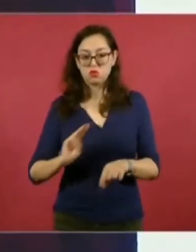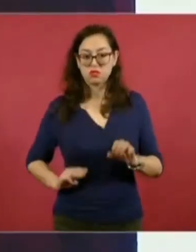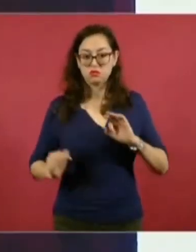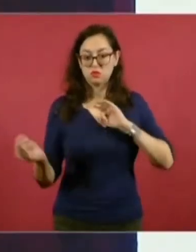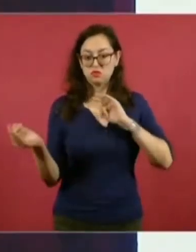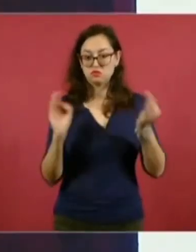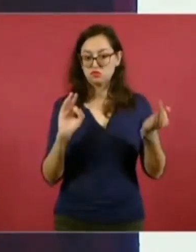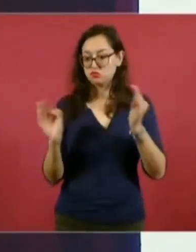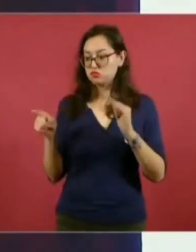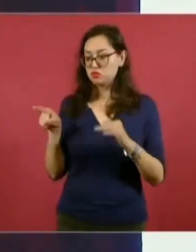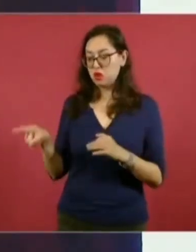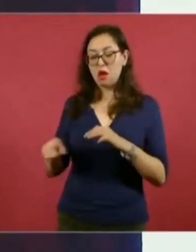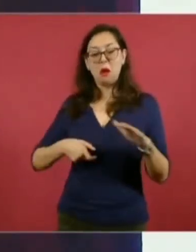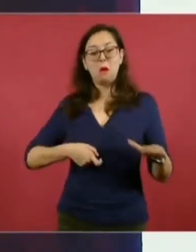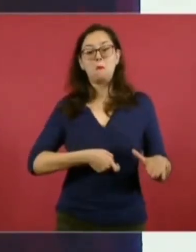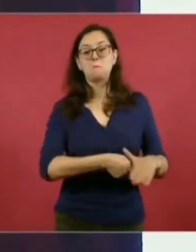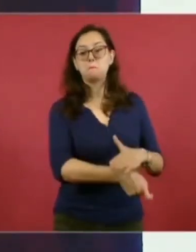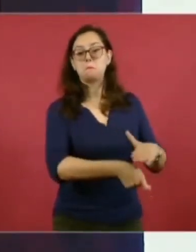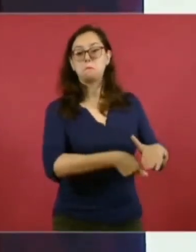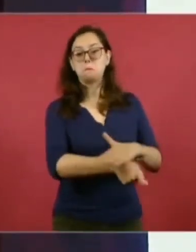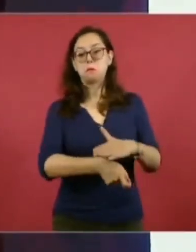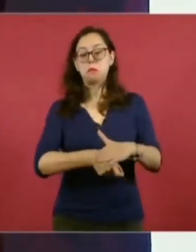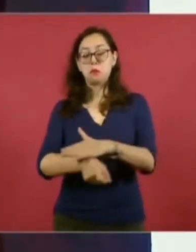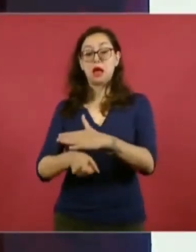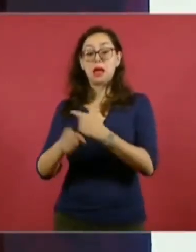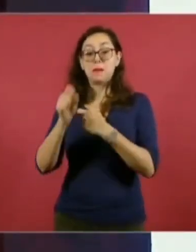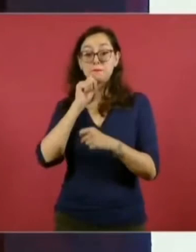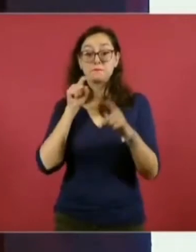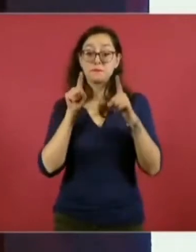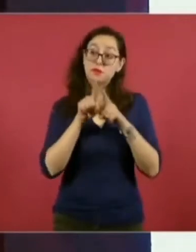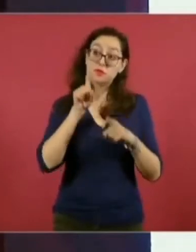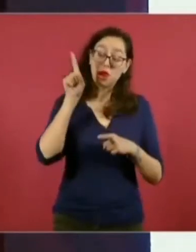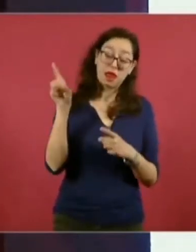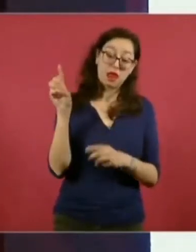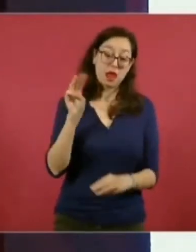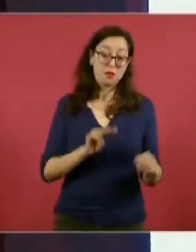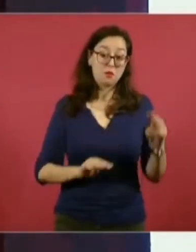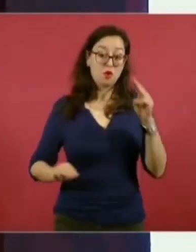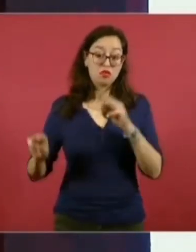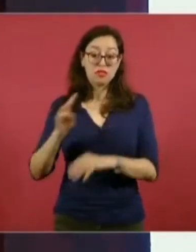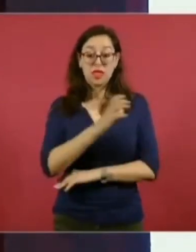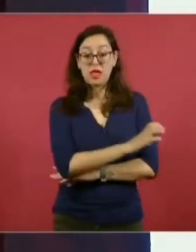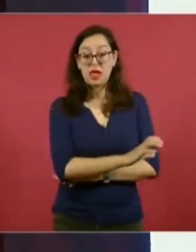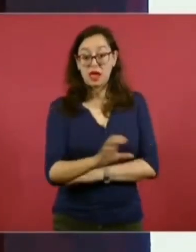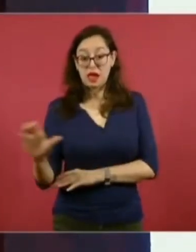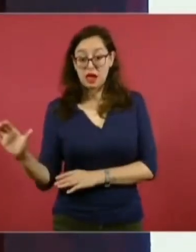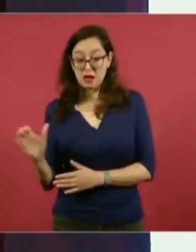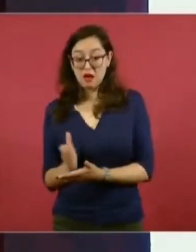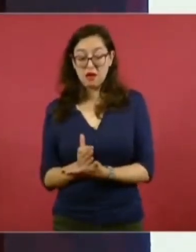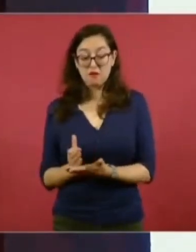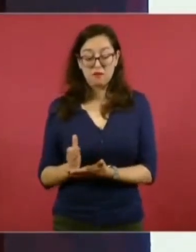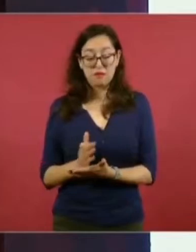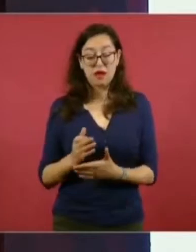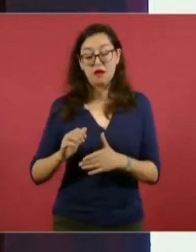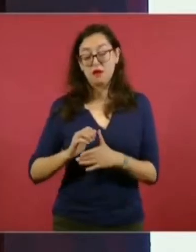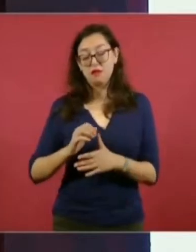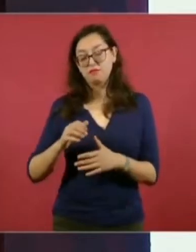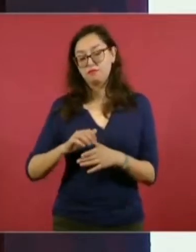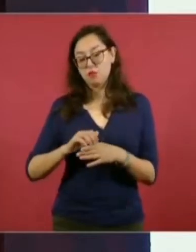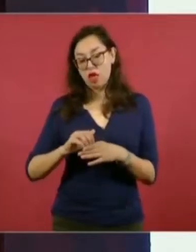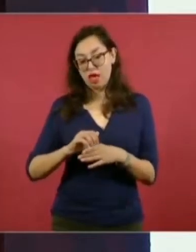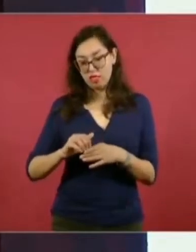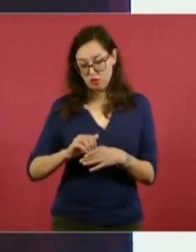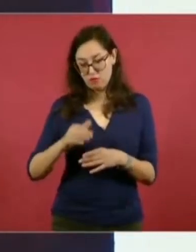cercanos, así como en la sierra donde se siembra la amapola y se procesa la heroína.